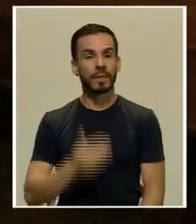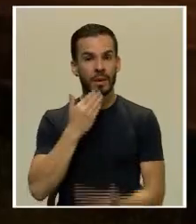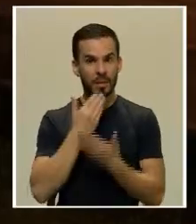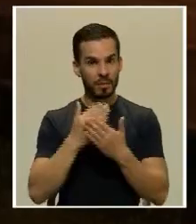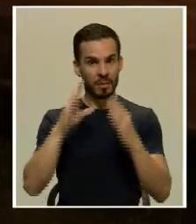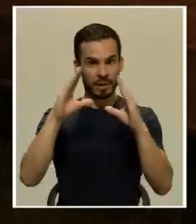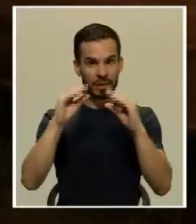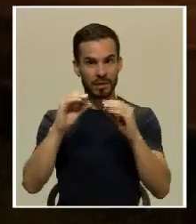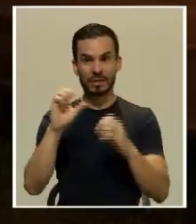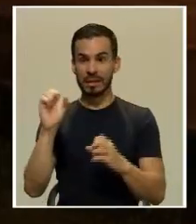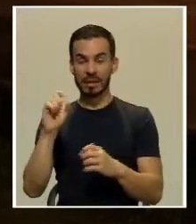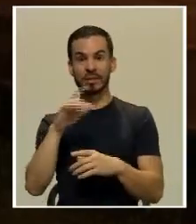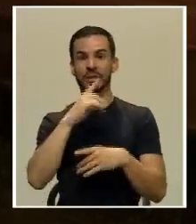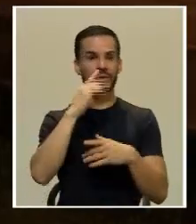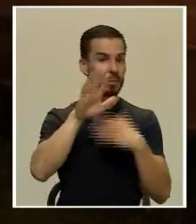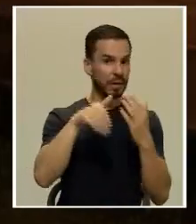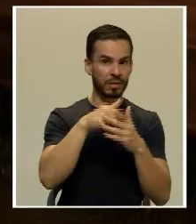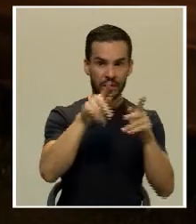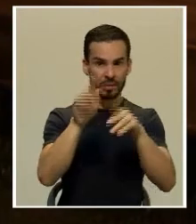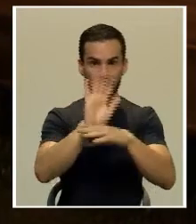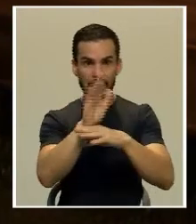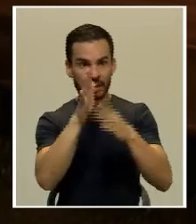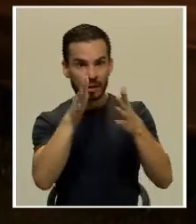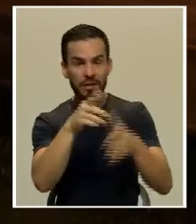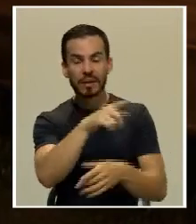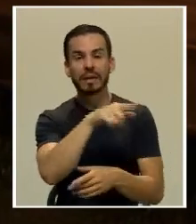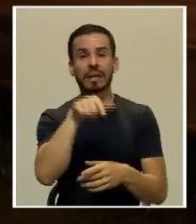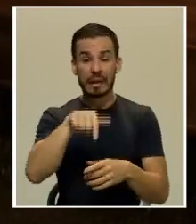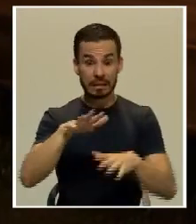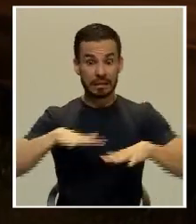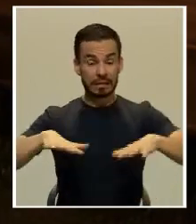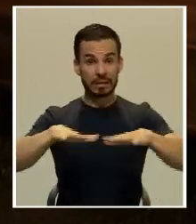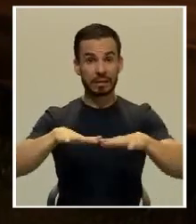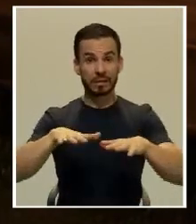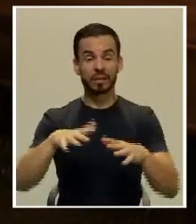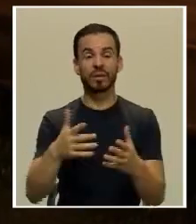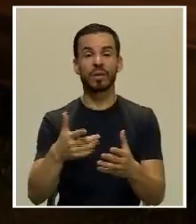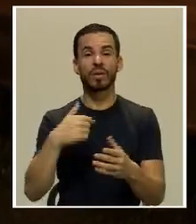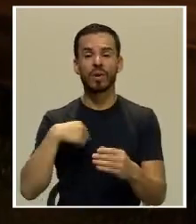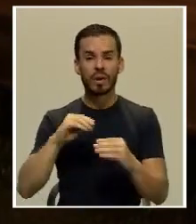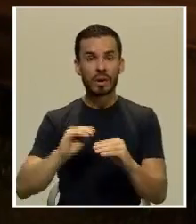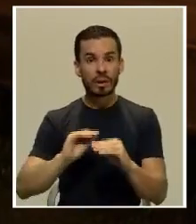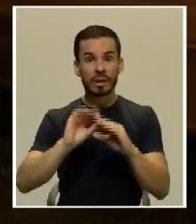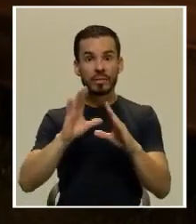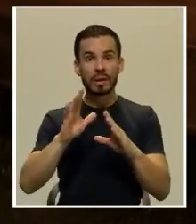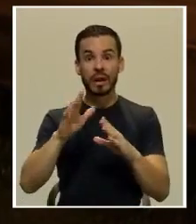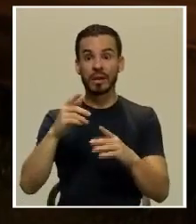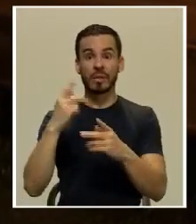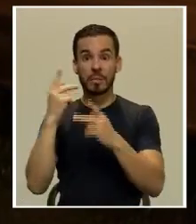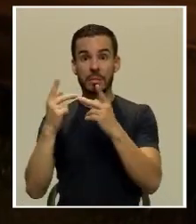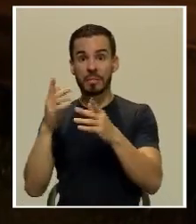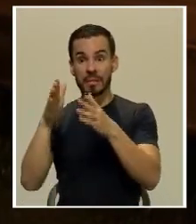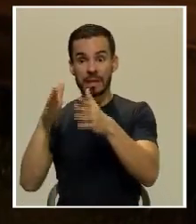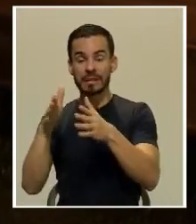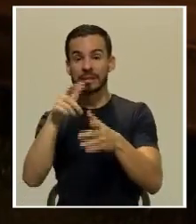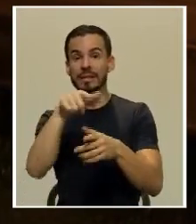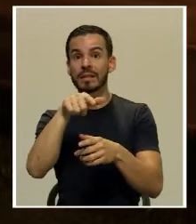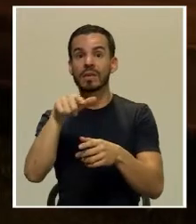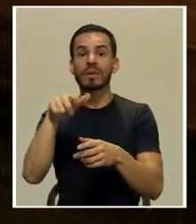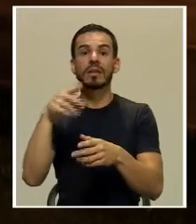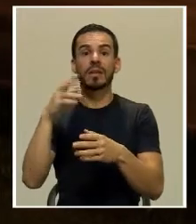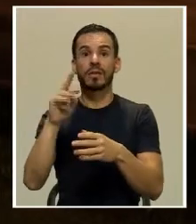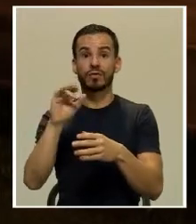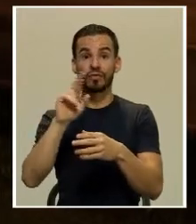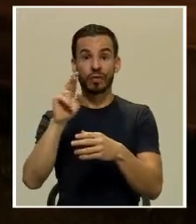Buenas noches, don Ernesto, para usted y para los televidentes. Es precisamente en este sector donde en horas de la mañana los vecinos de la Rositer